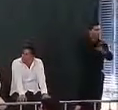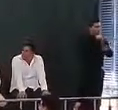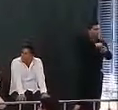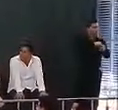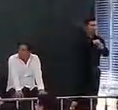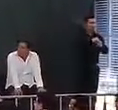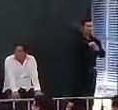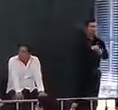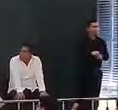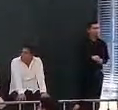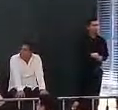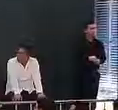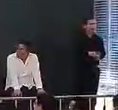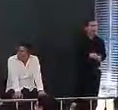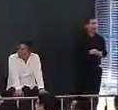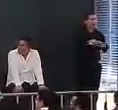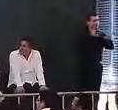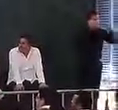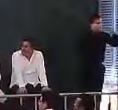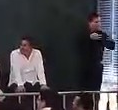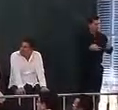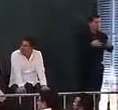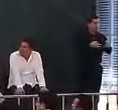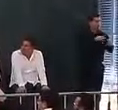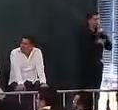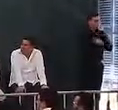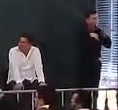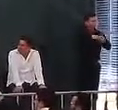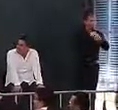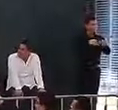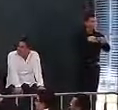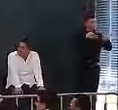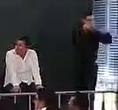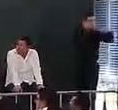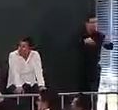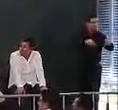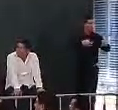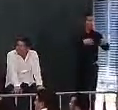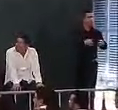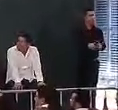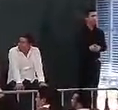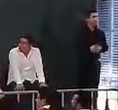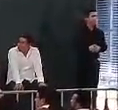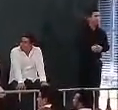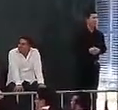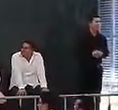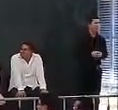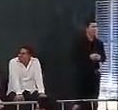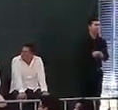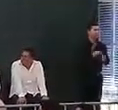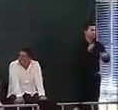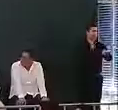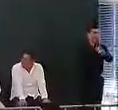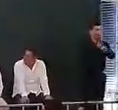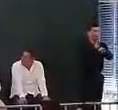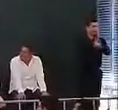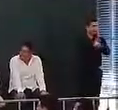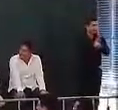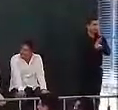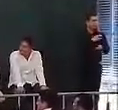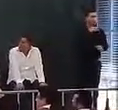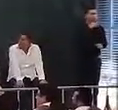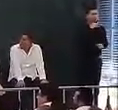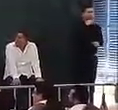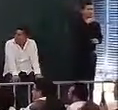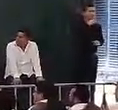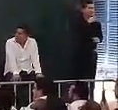Que no haya corrupción, que no haya impunidad. Y se va a acabar la corrupción, y se